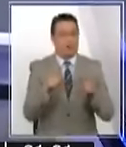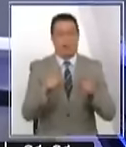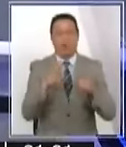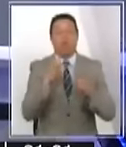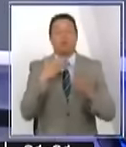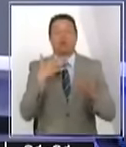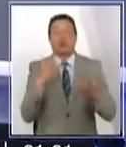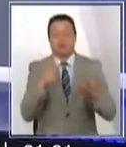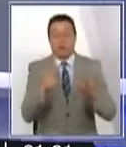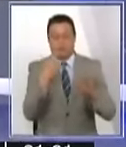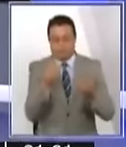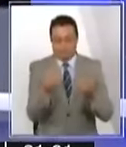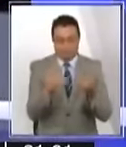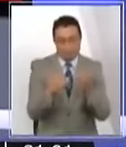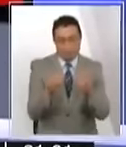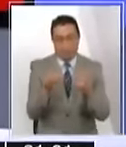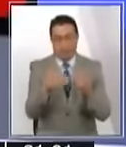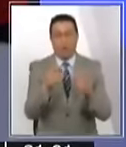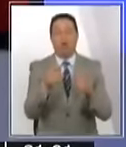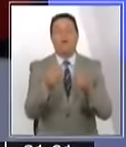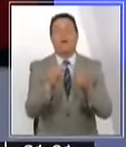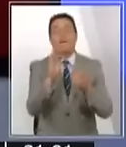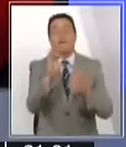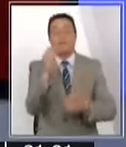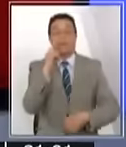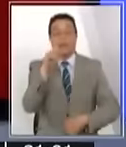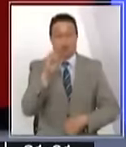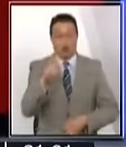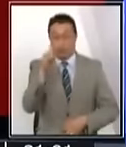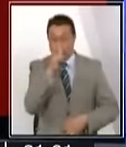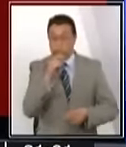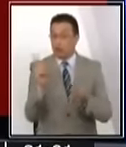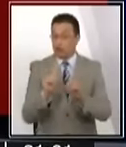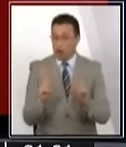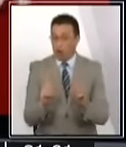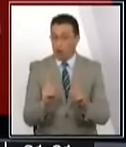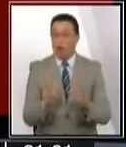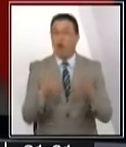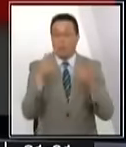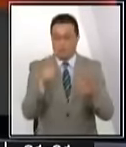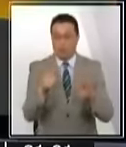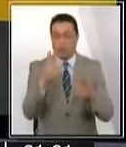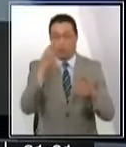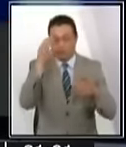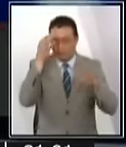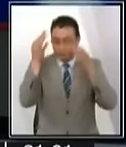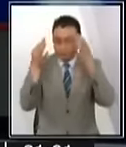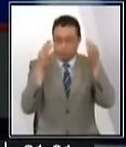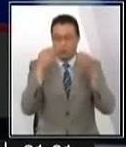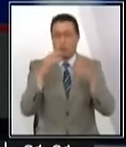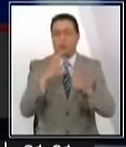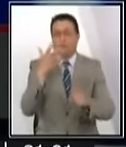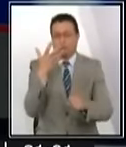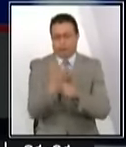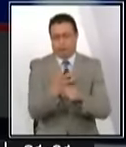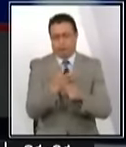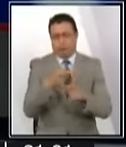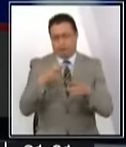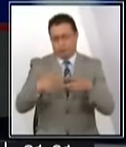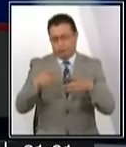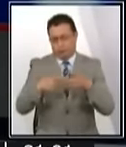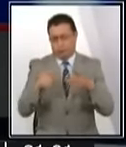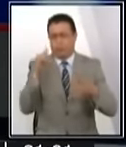de maquillar las cuentas fiscales y no por corrupción. Casi un detalle en un país lastrado por escándalos judiciales